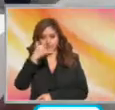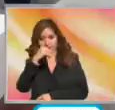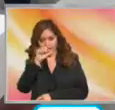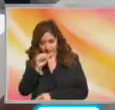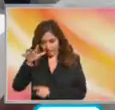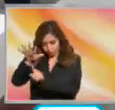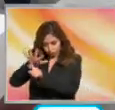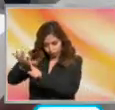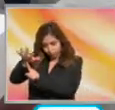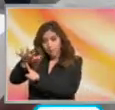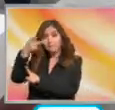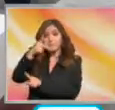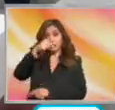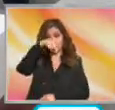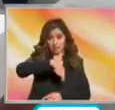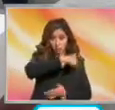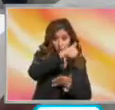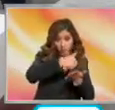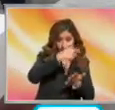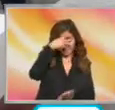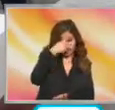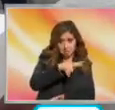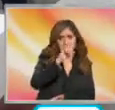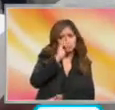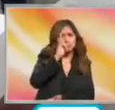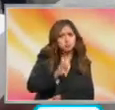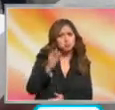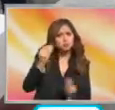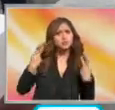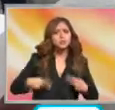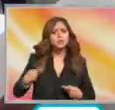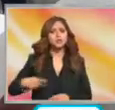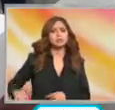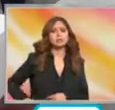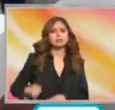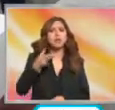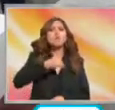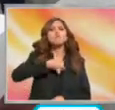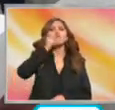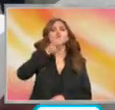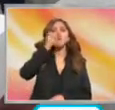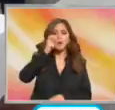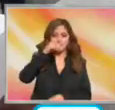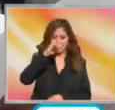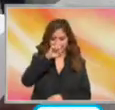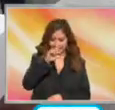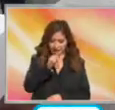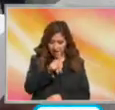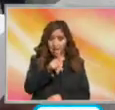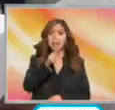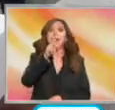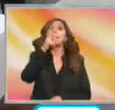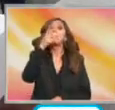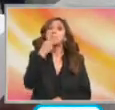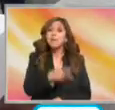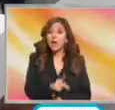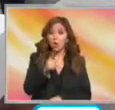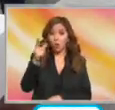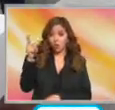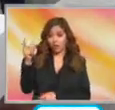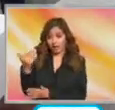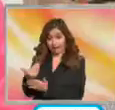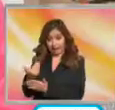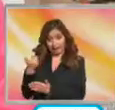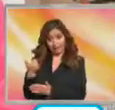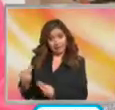muy aceptada. Pero para haber llegado a ese éxito, a ese negocio, tuvo que haber pasado por muchas cosas. Así